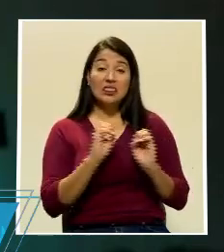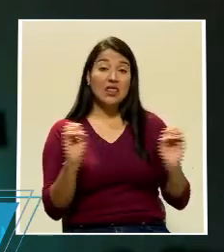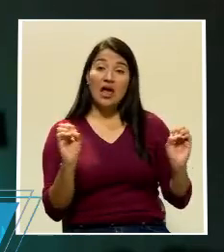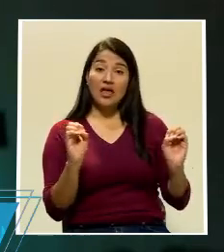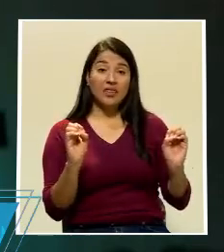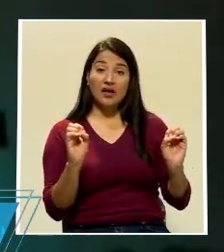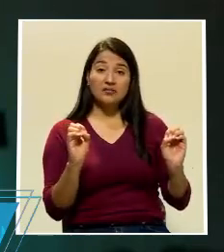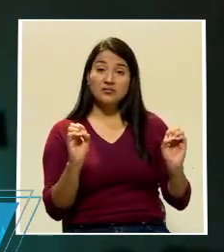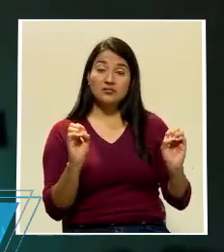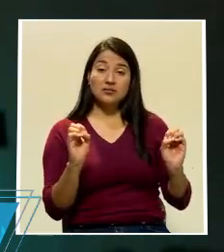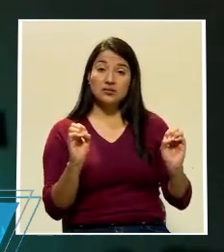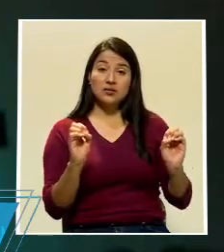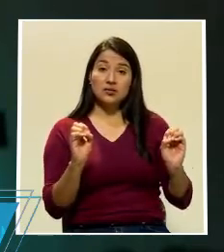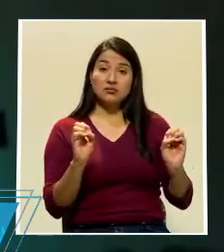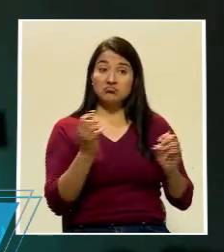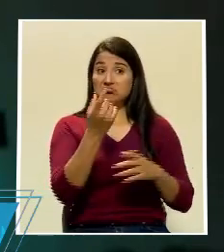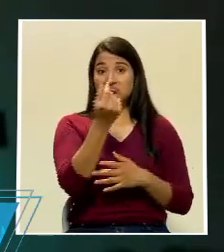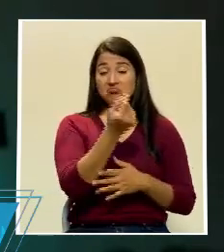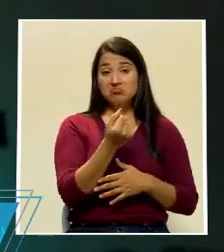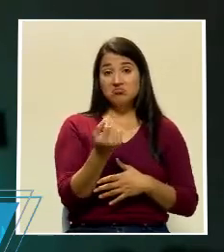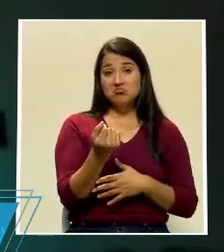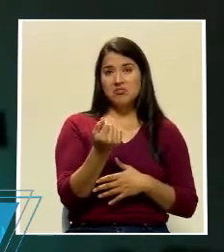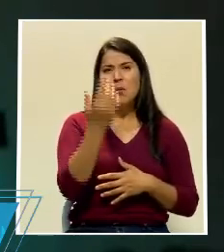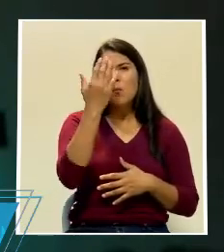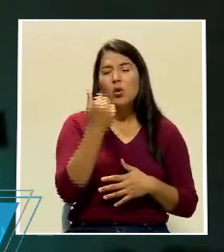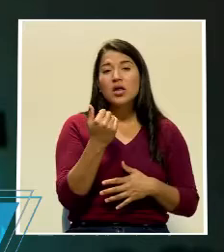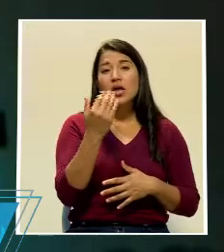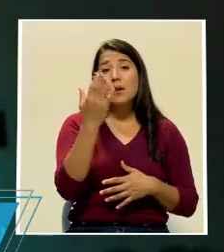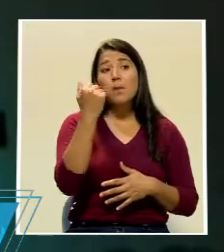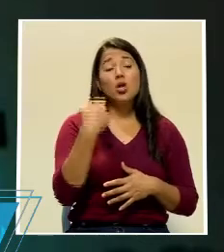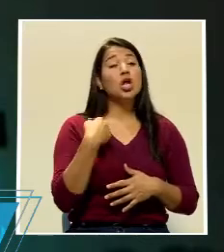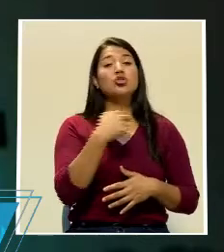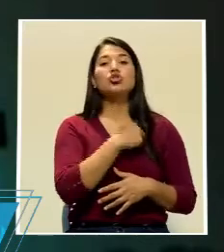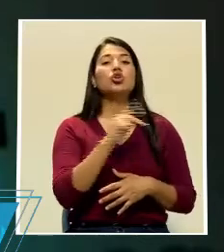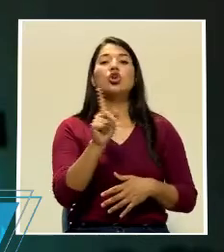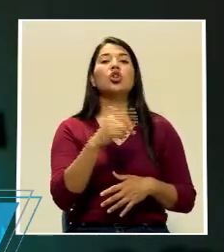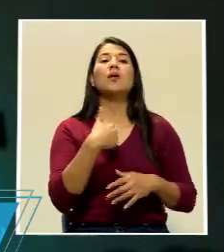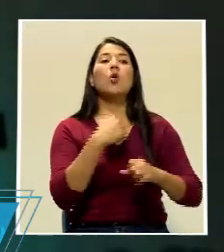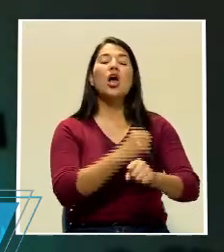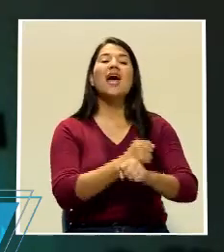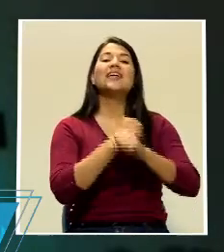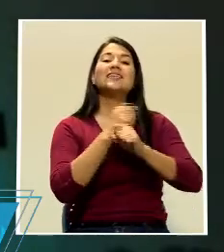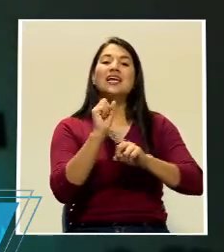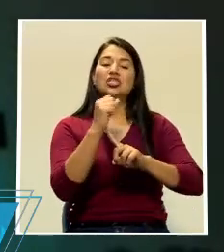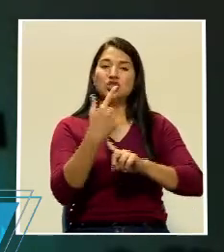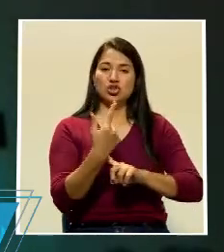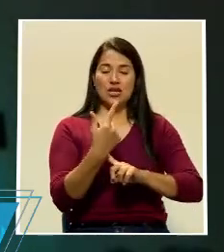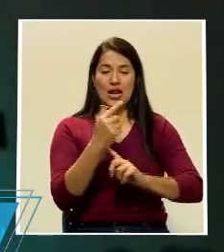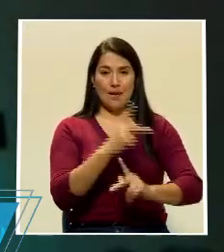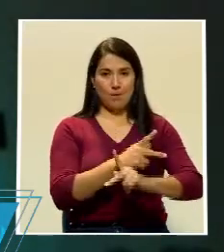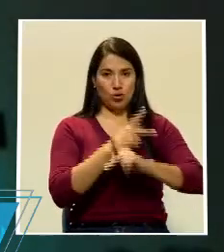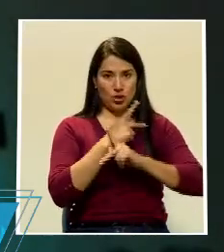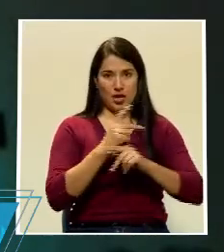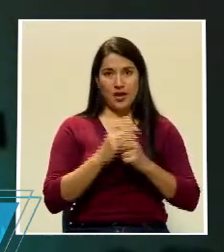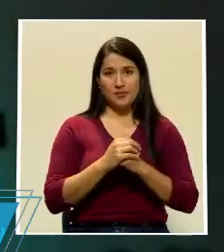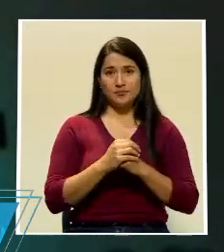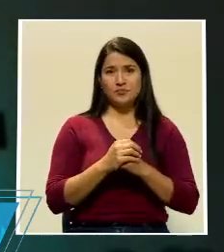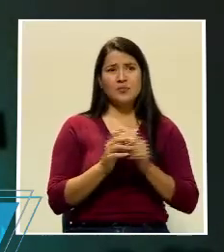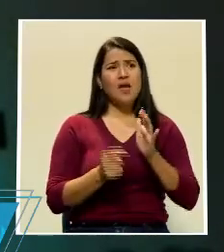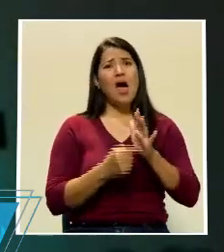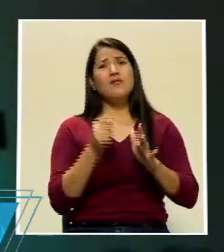en su bolsillo, porque nosotros no tenemos como garantías sociales que nos protejan. Hay mucho esta cuestión de que si usted trabaja en un